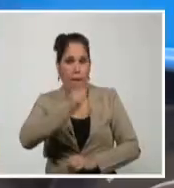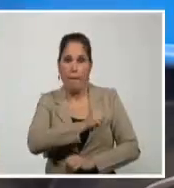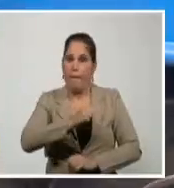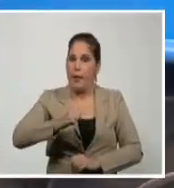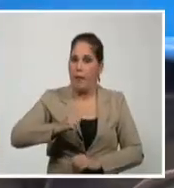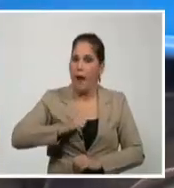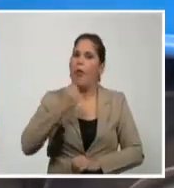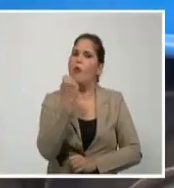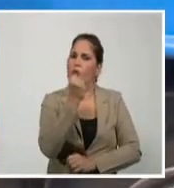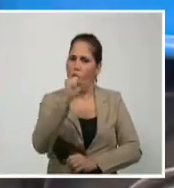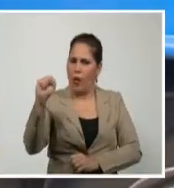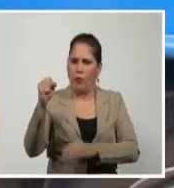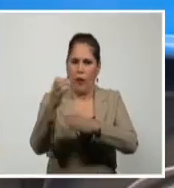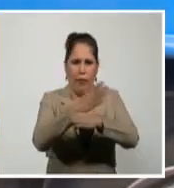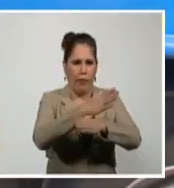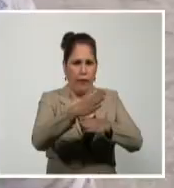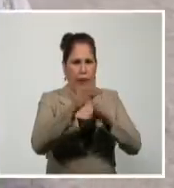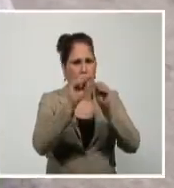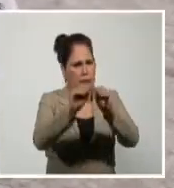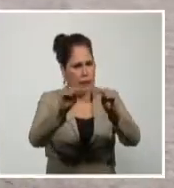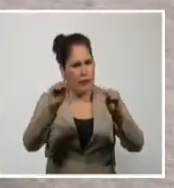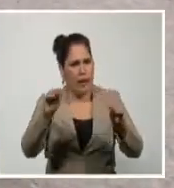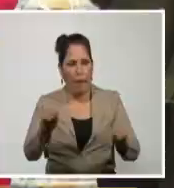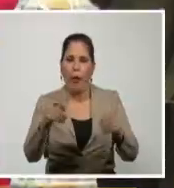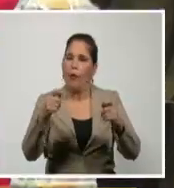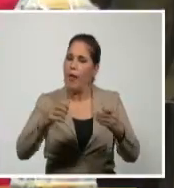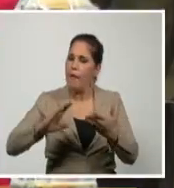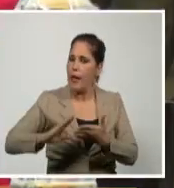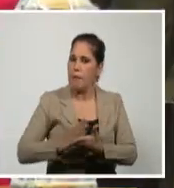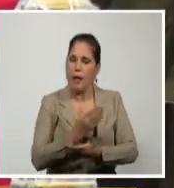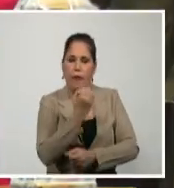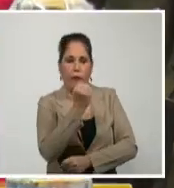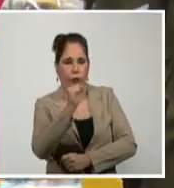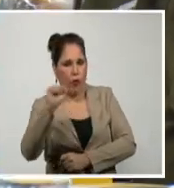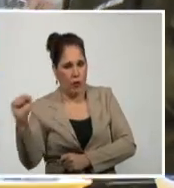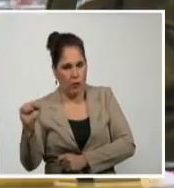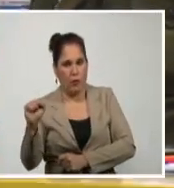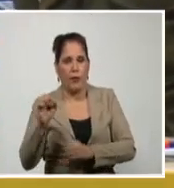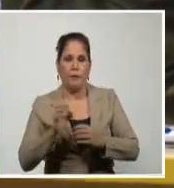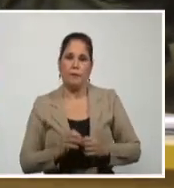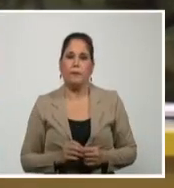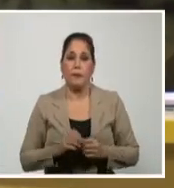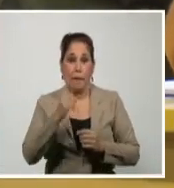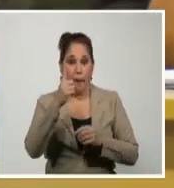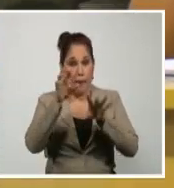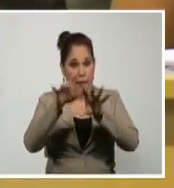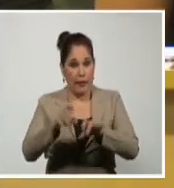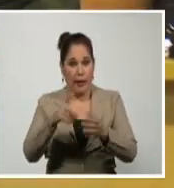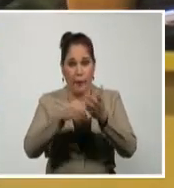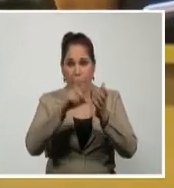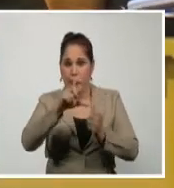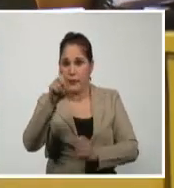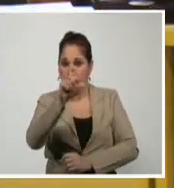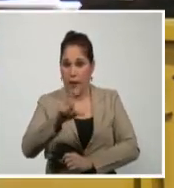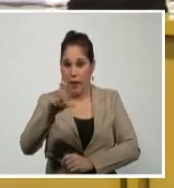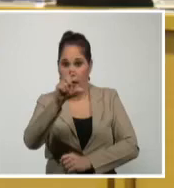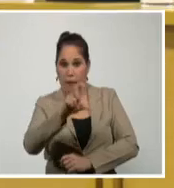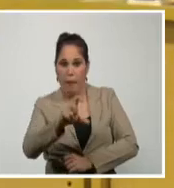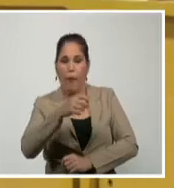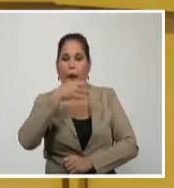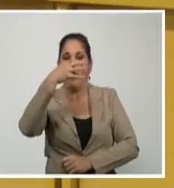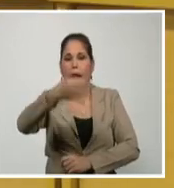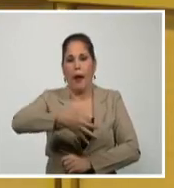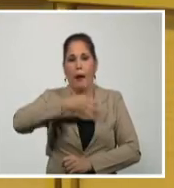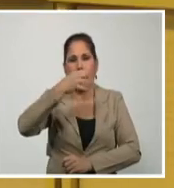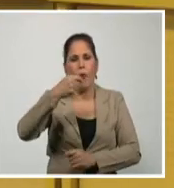hay violaciones y el llamado es al combate severo. Ariel Santana, primer secretario del partido en Camagüey, expresó que